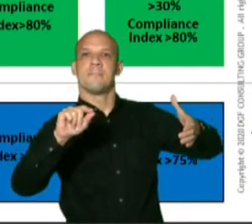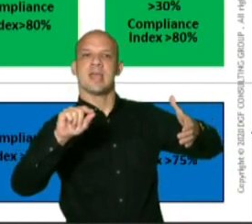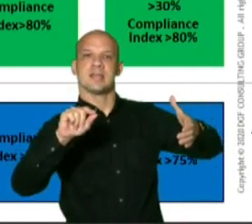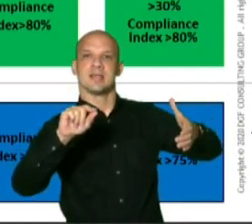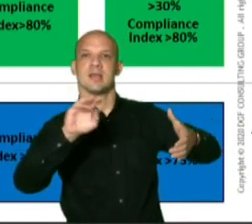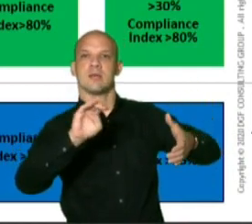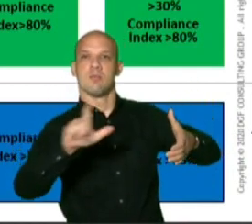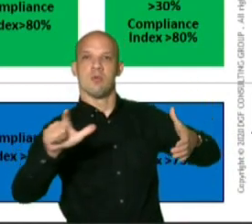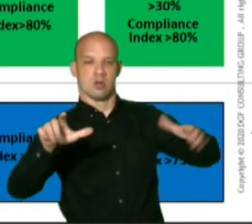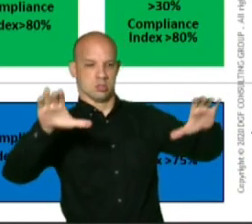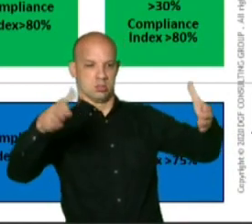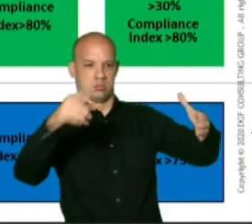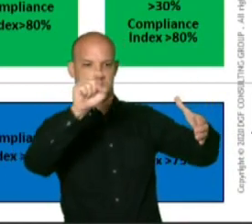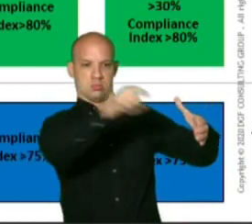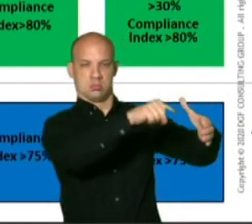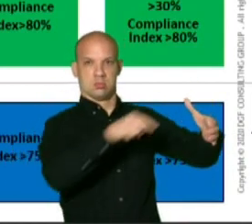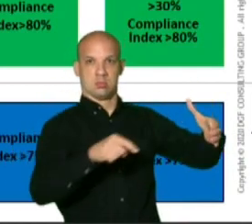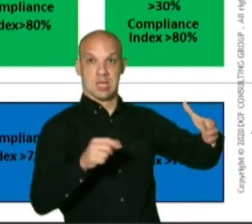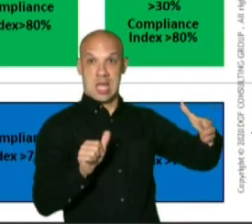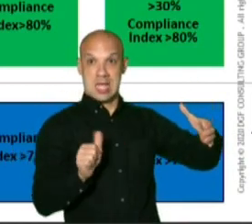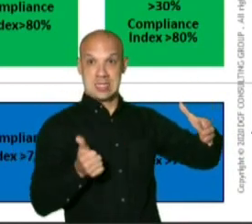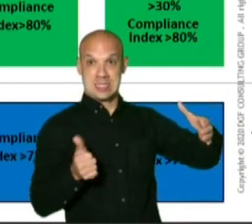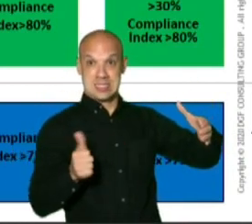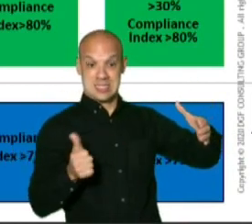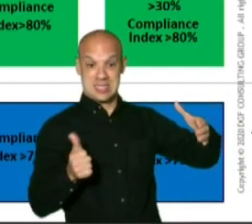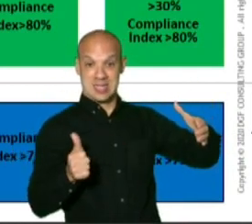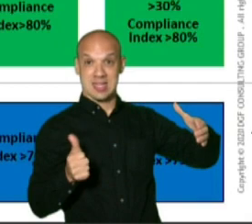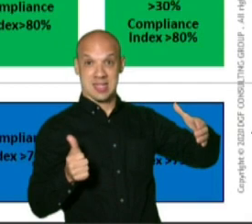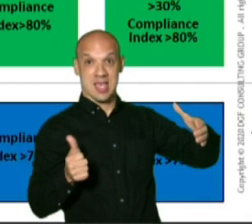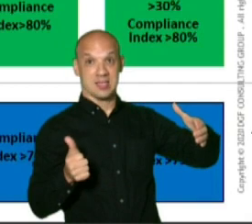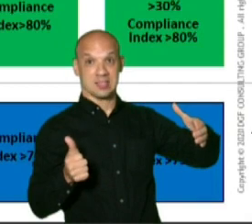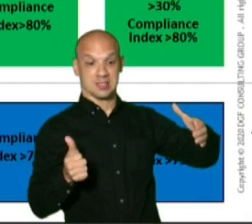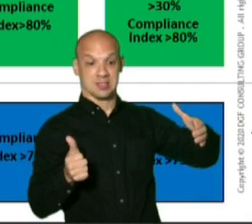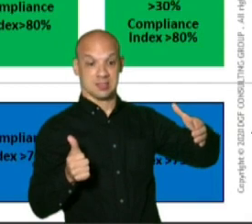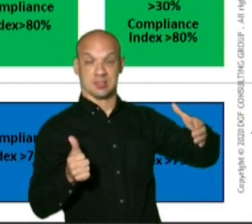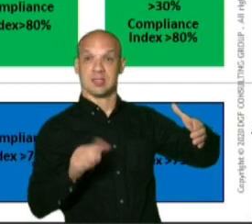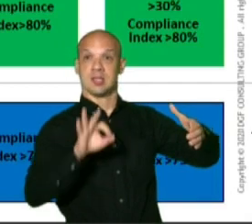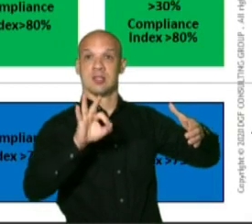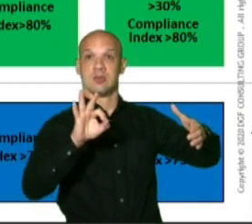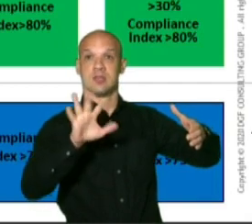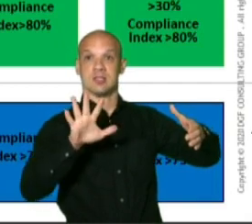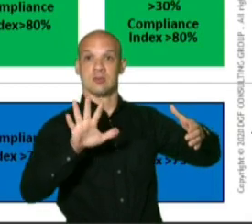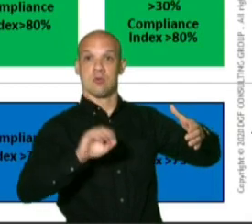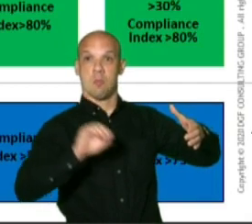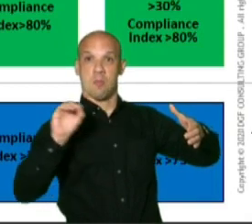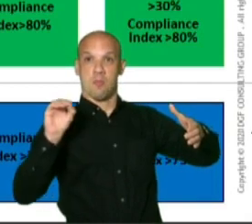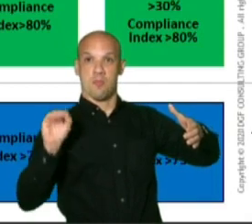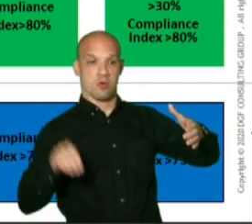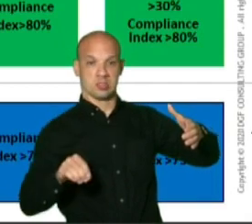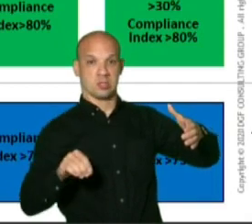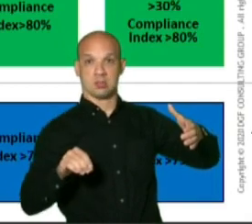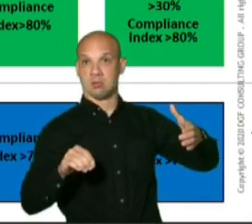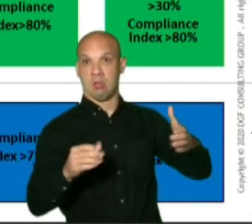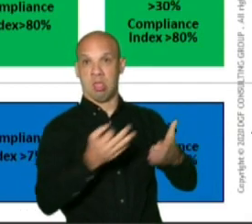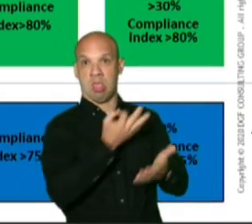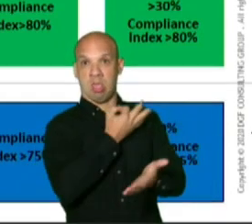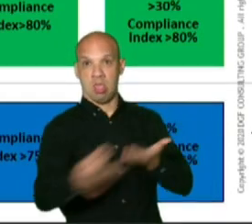y 10 de ellos fallan en cumplir con el índice de 95%, el sector se